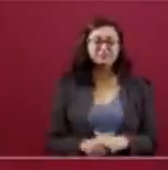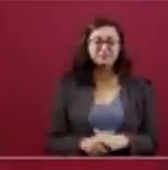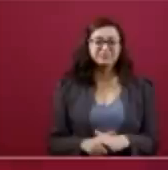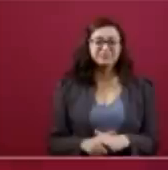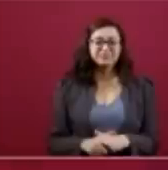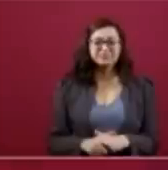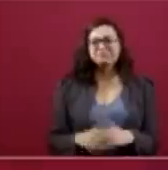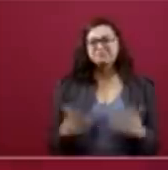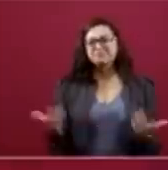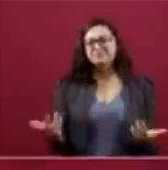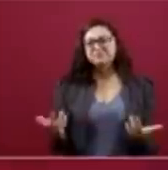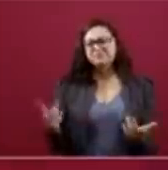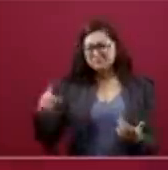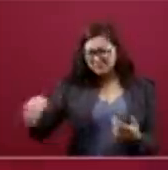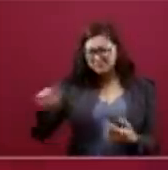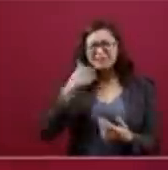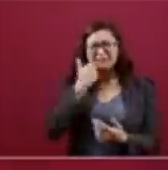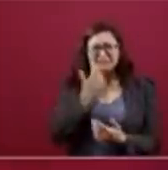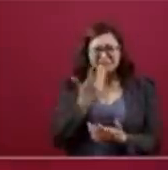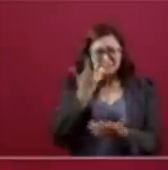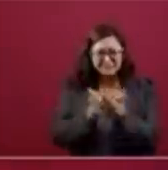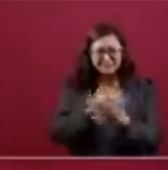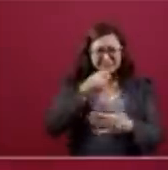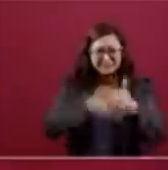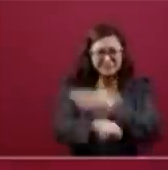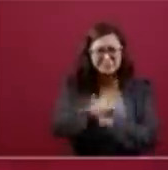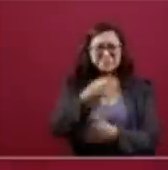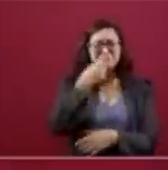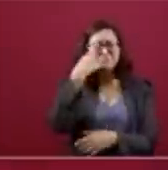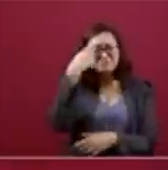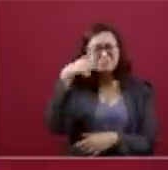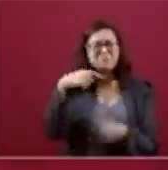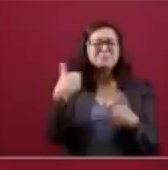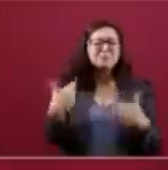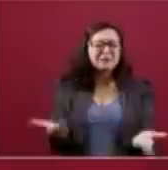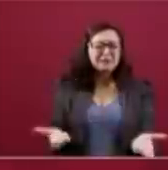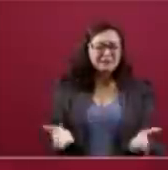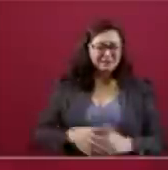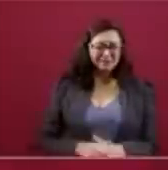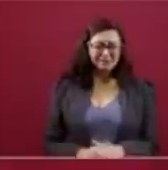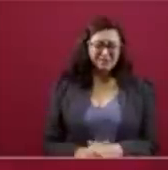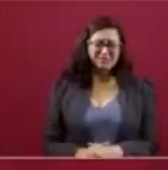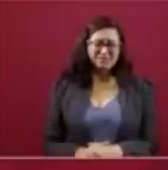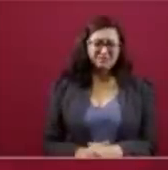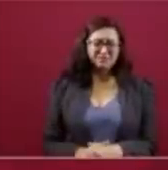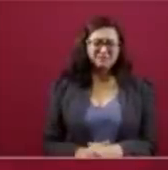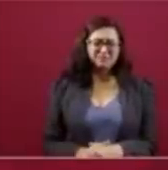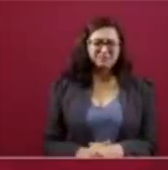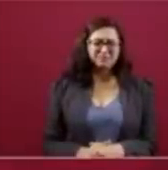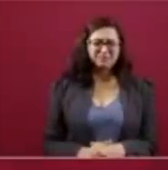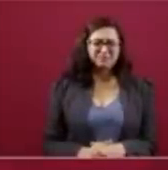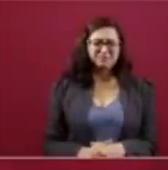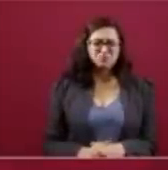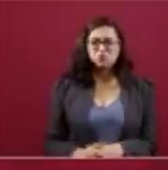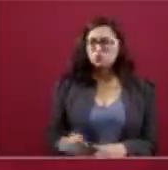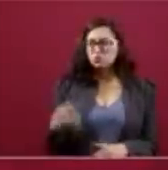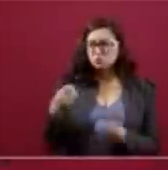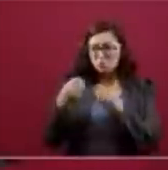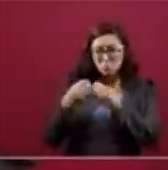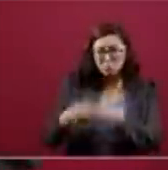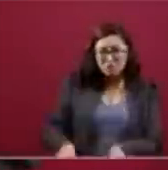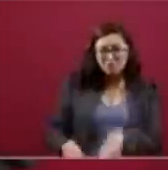¿Para qué estar en prisión? La libertad no